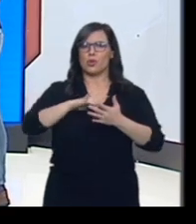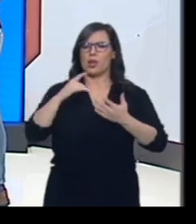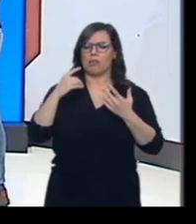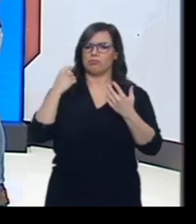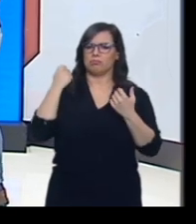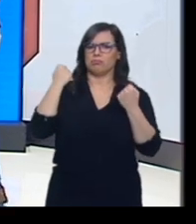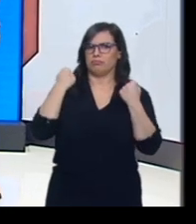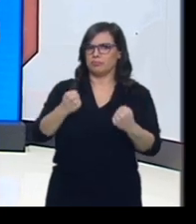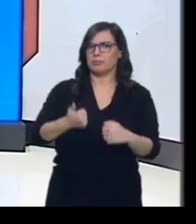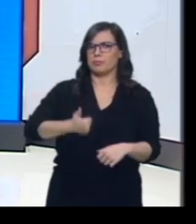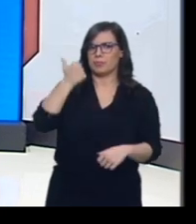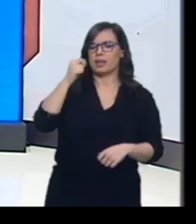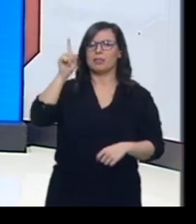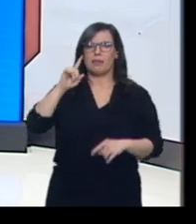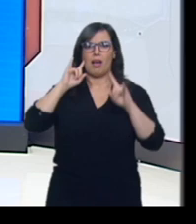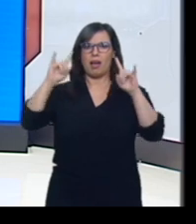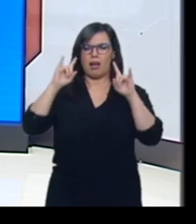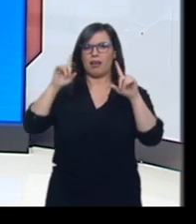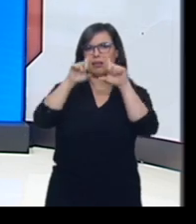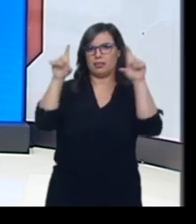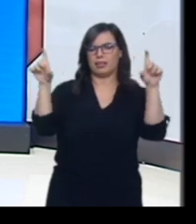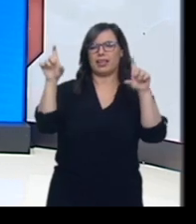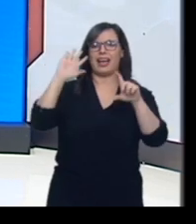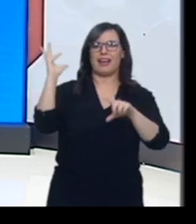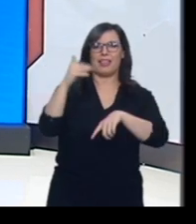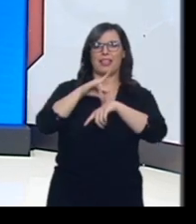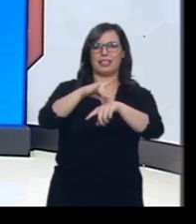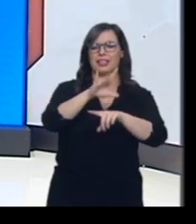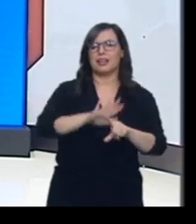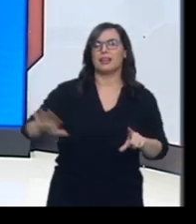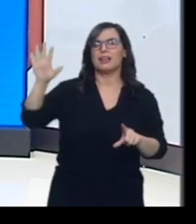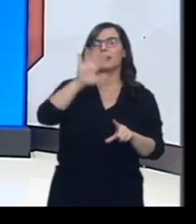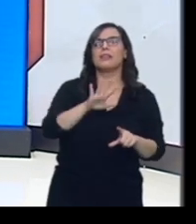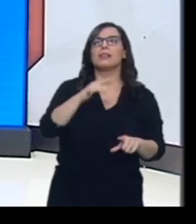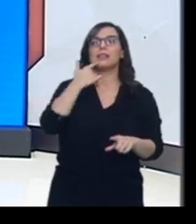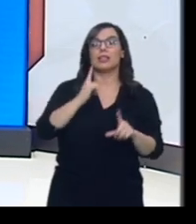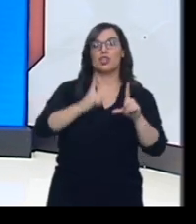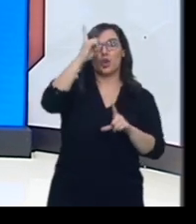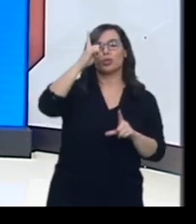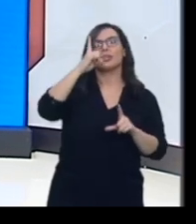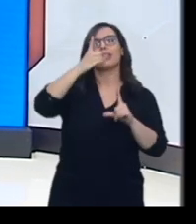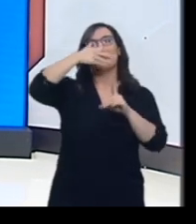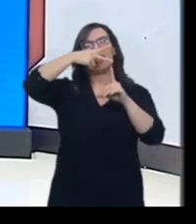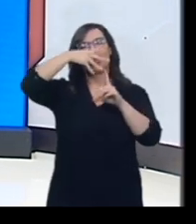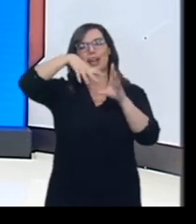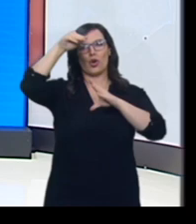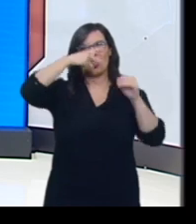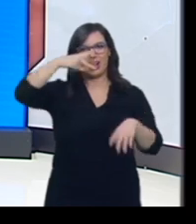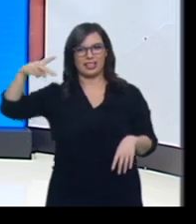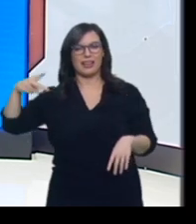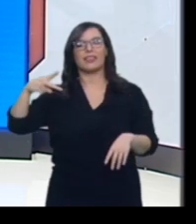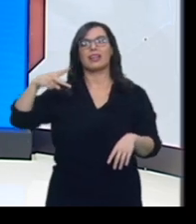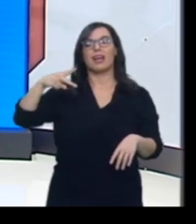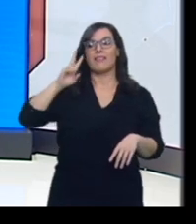también. Están activos los avisos de la Agencia Estatal de Meteorología en todas las zonas de montaña del extremo norte, Cordillera Cantábrica y del Sistema Central. Las lluvias van a hacer